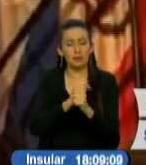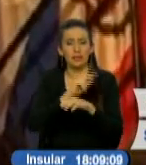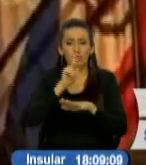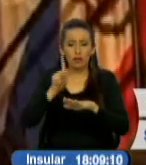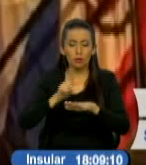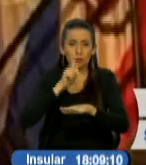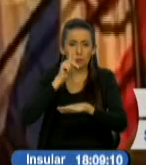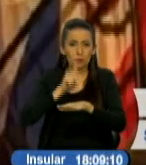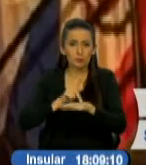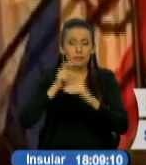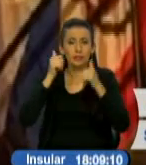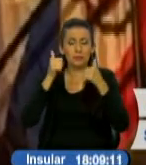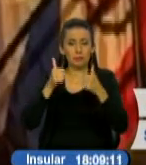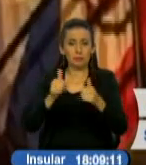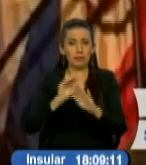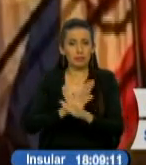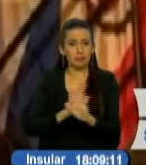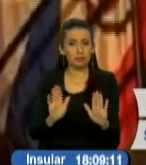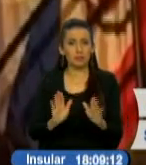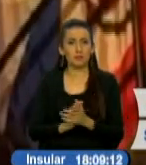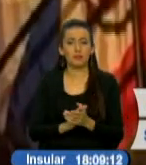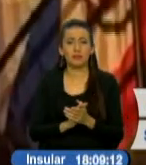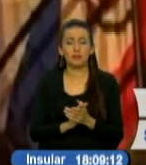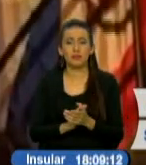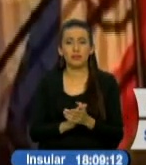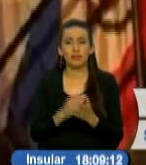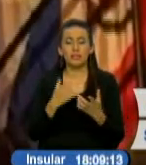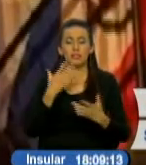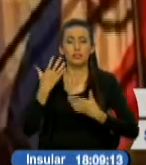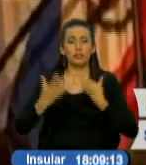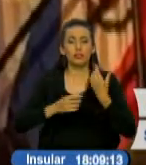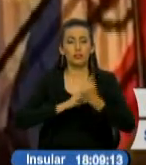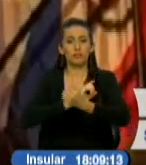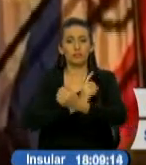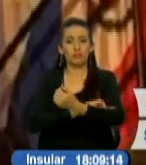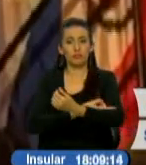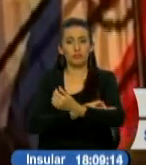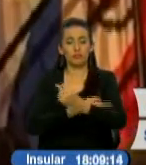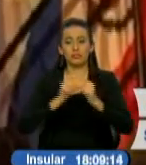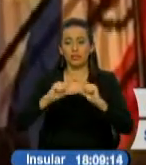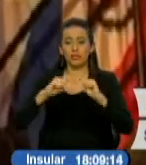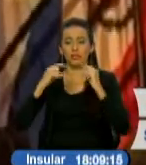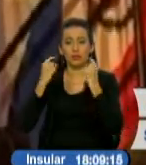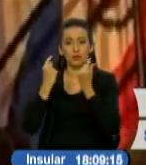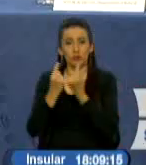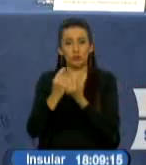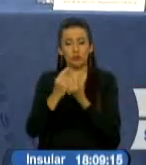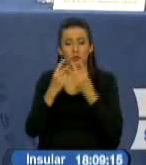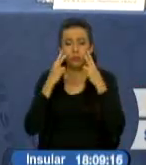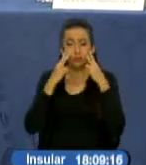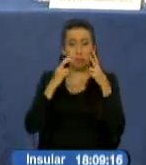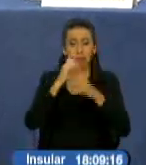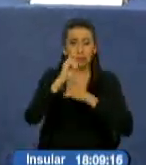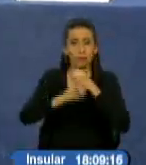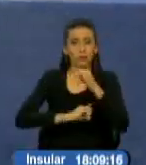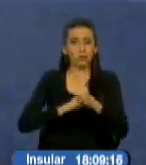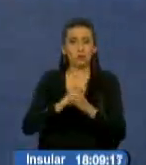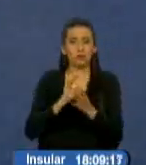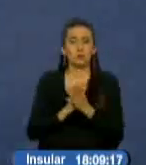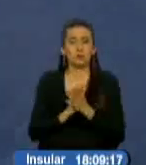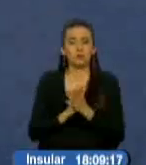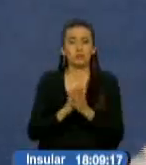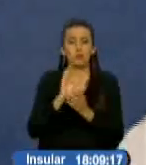profesionalismo y con rigor. Ese rigor que tuvo la misión de observación electoral. La misión electoral